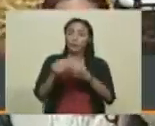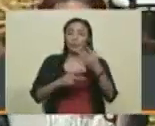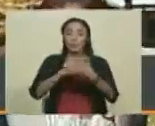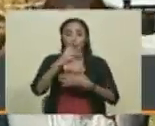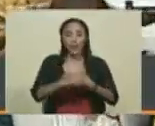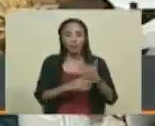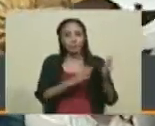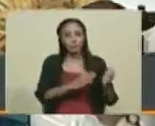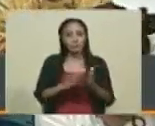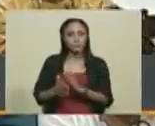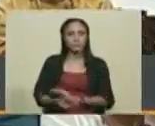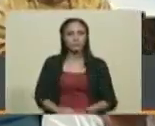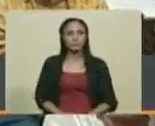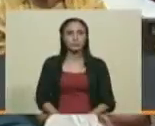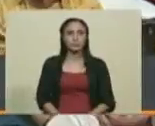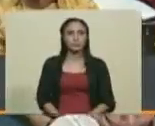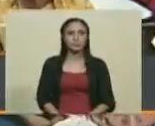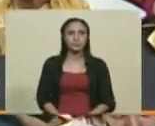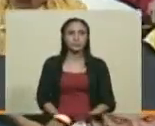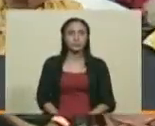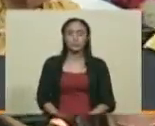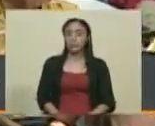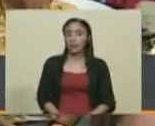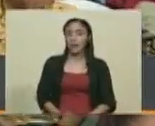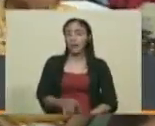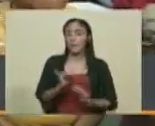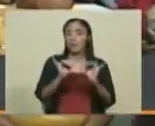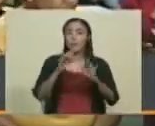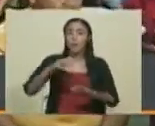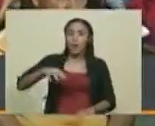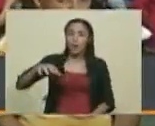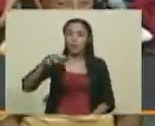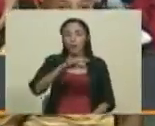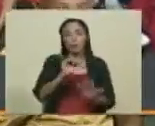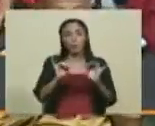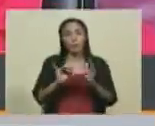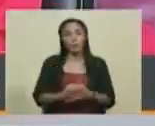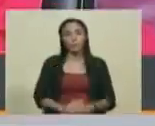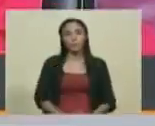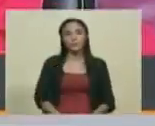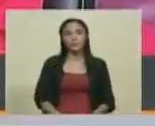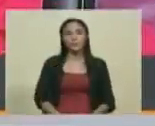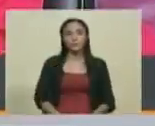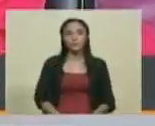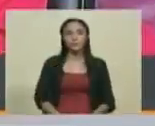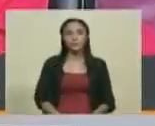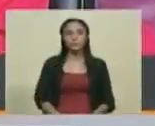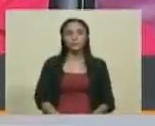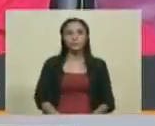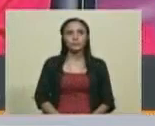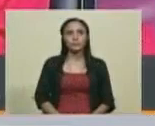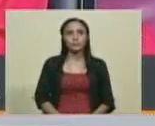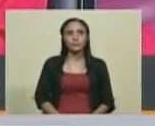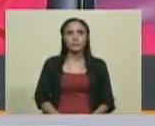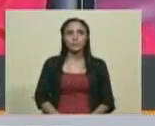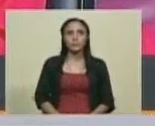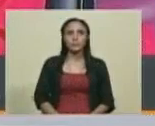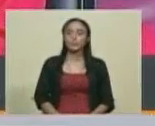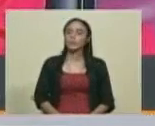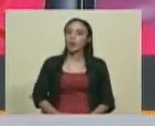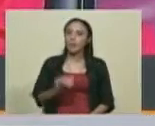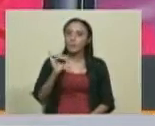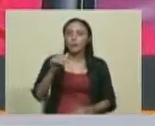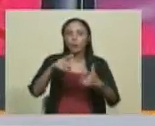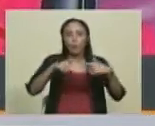hemos identificado en el oriente del país. Allí tenemos también identificado, tanto en La Faja